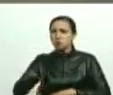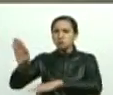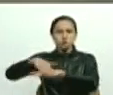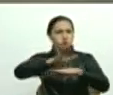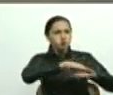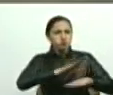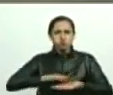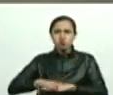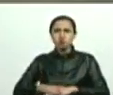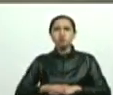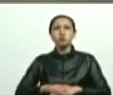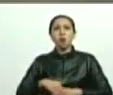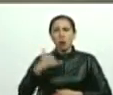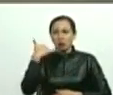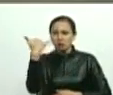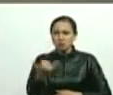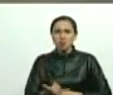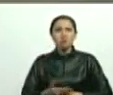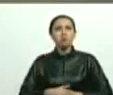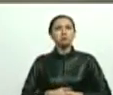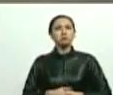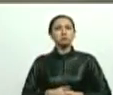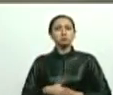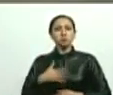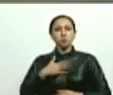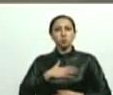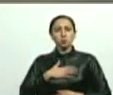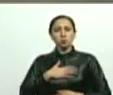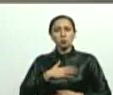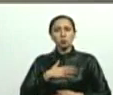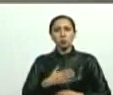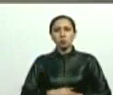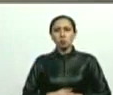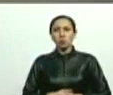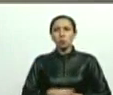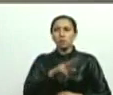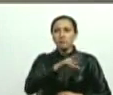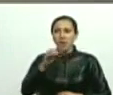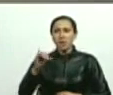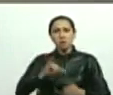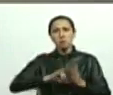los teléfonos y no pasé del X%.